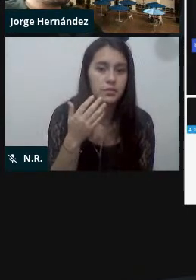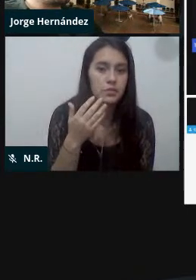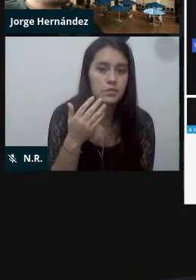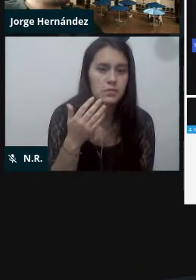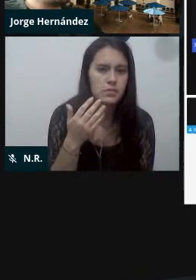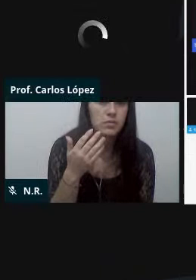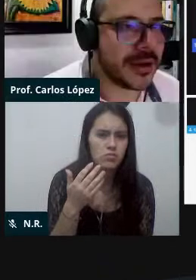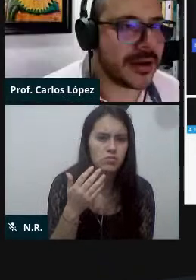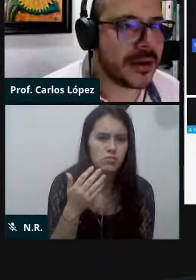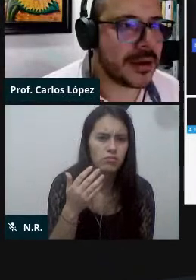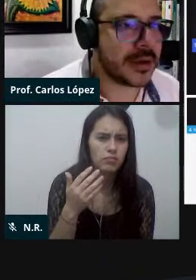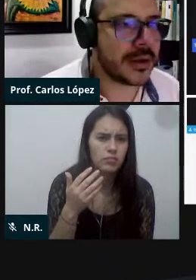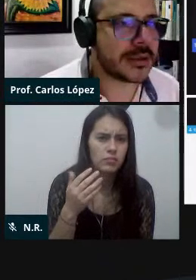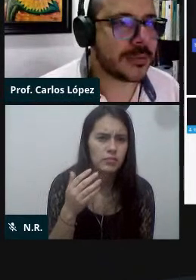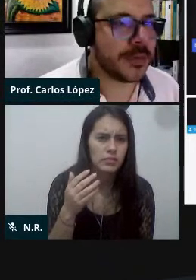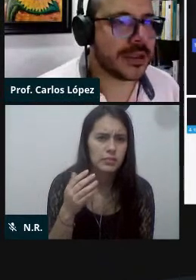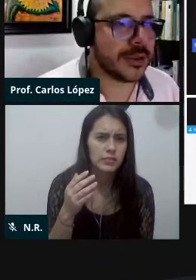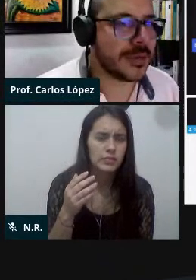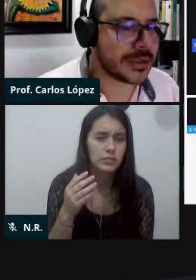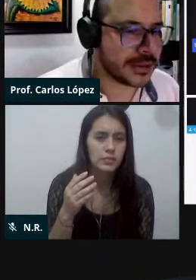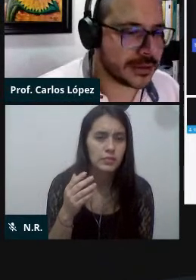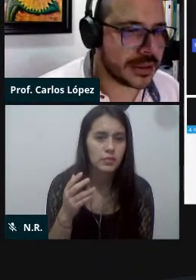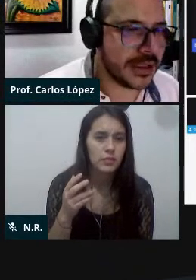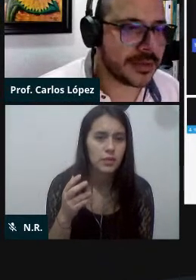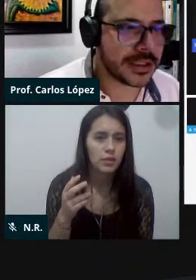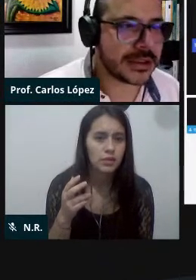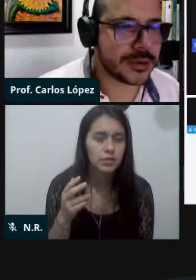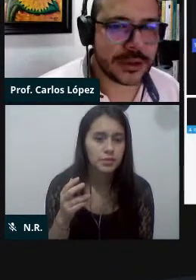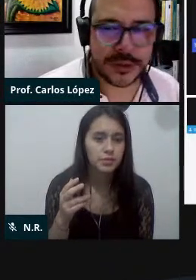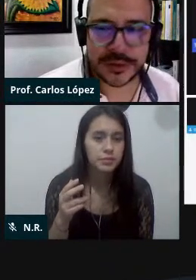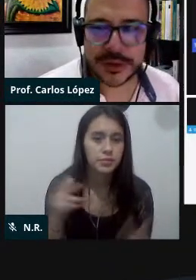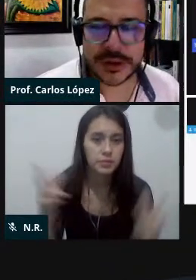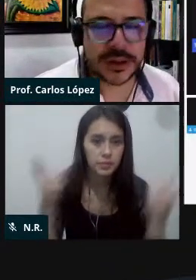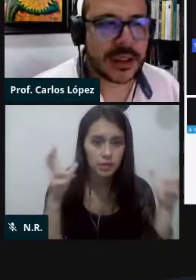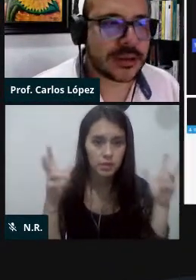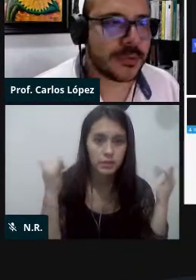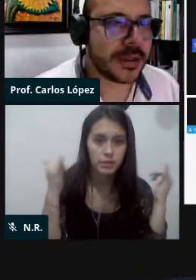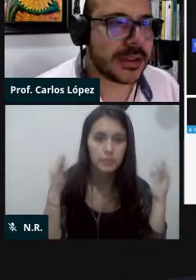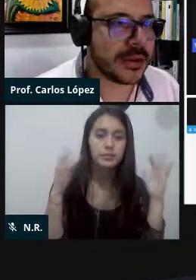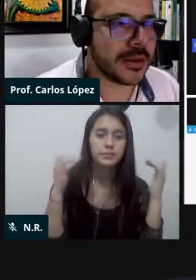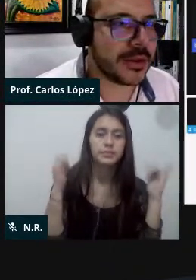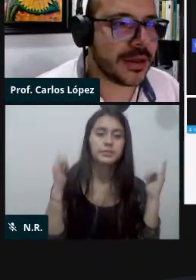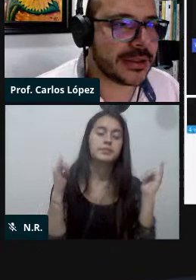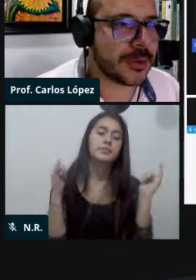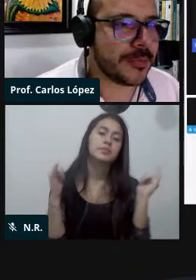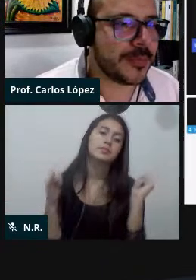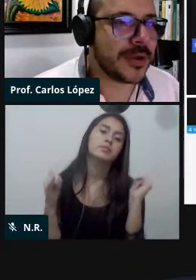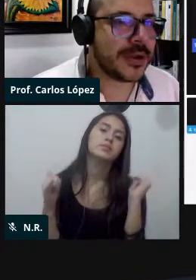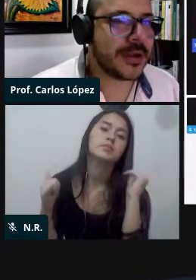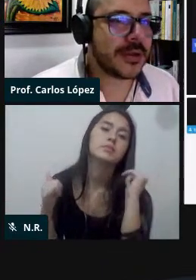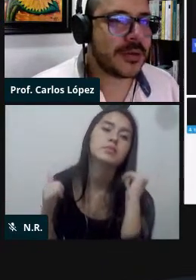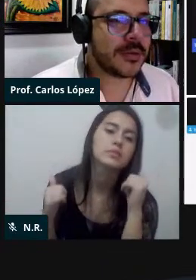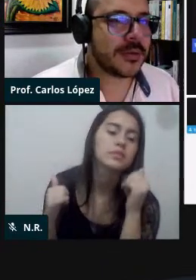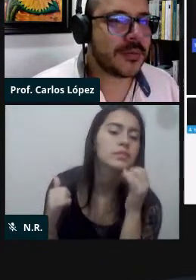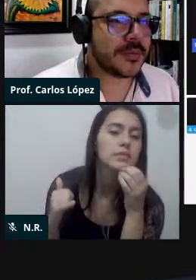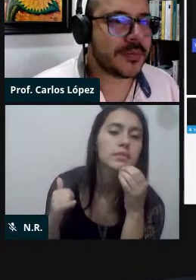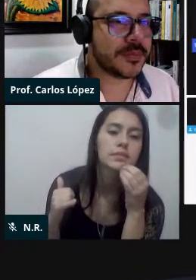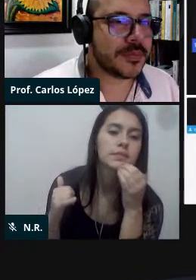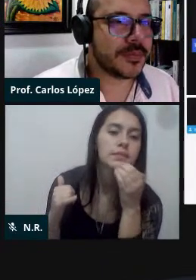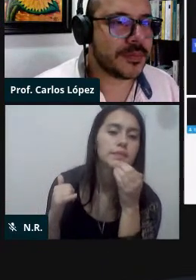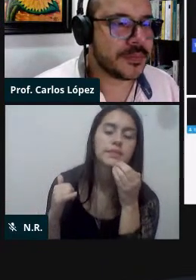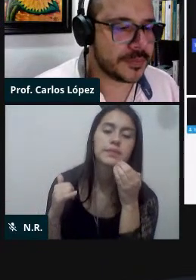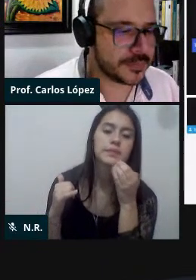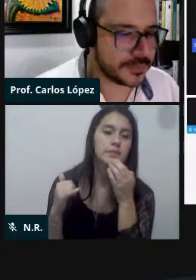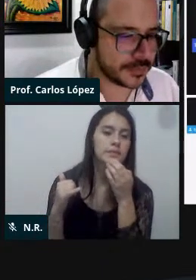No te estamos escuchando. Estoy perdido. ¿Ya? ¿Ya? ¿Me estás escuchando? Sí, te escucho. Quiero que comparta, que